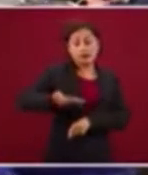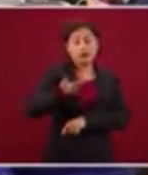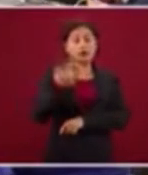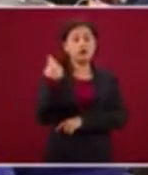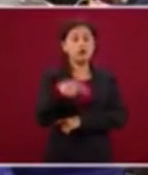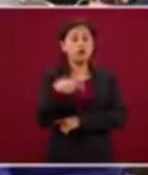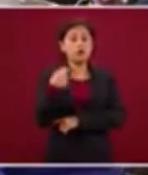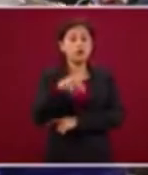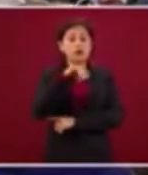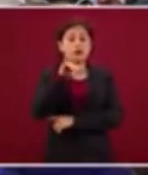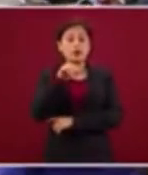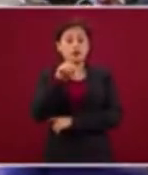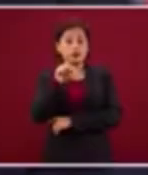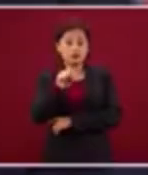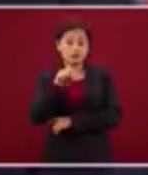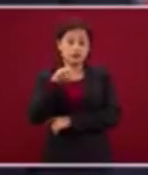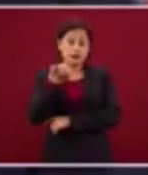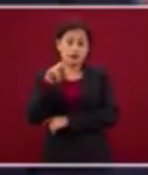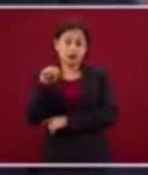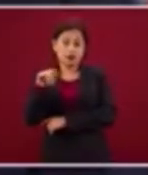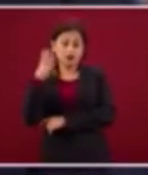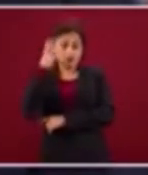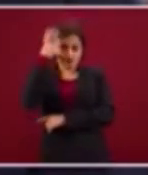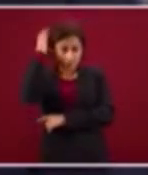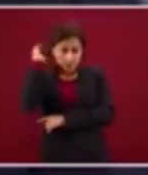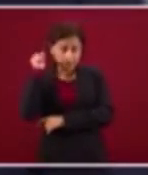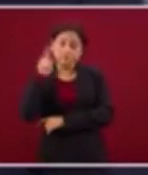lo queremos tocar porque